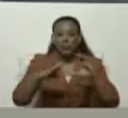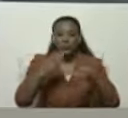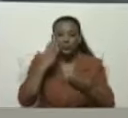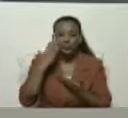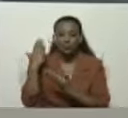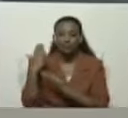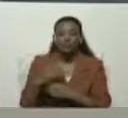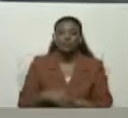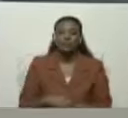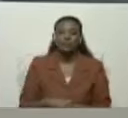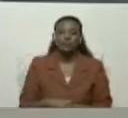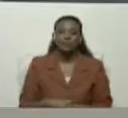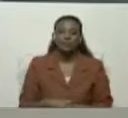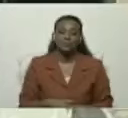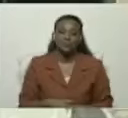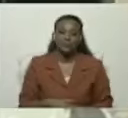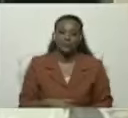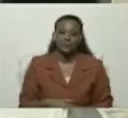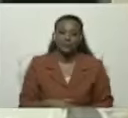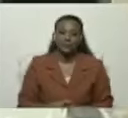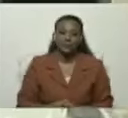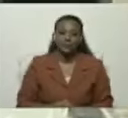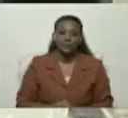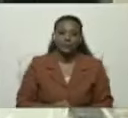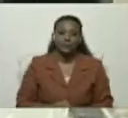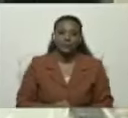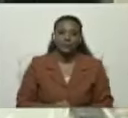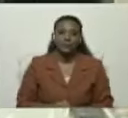Cultura, Ernesto Villegas.